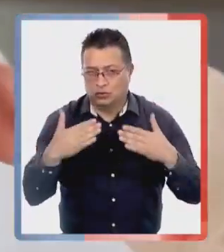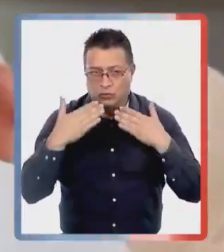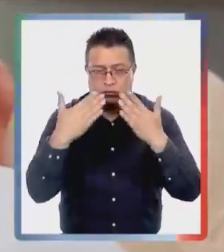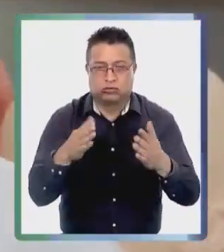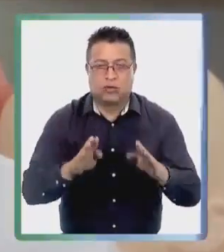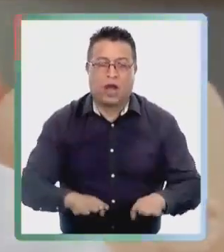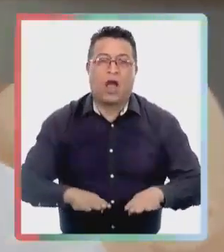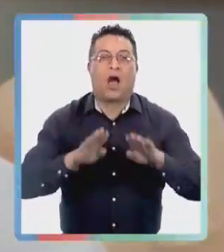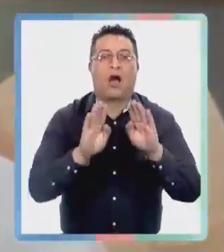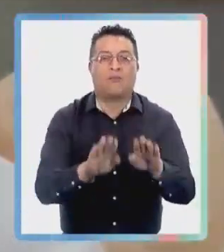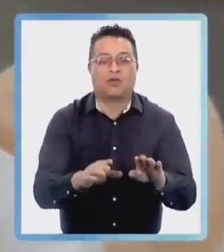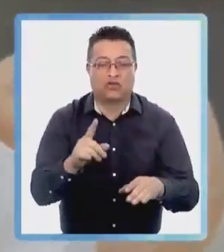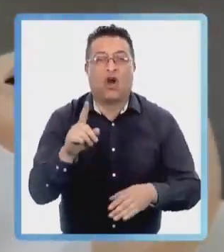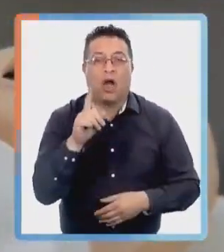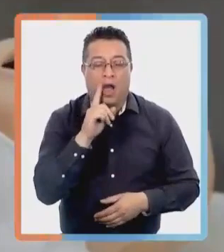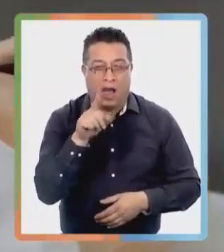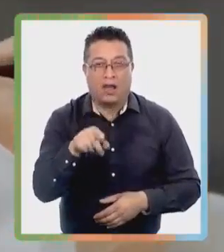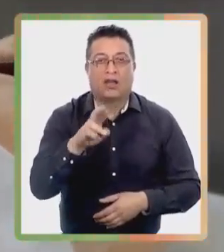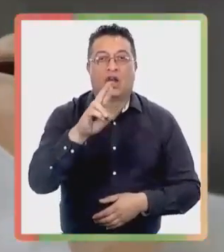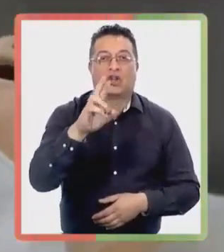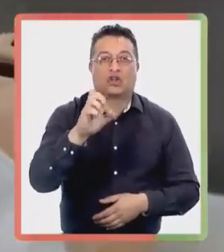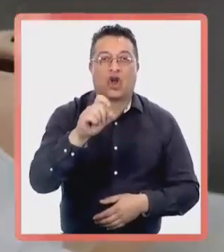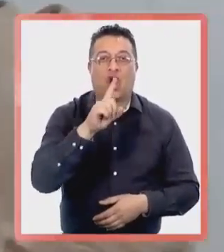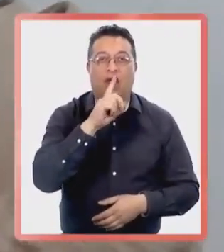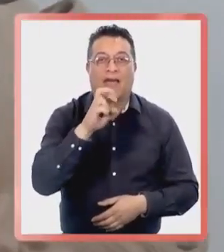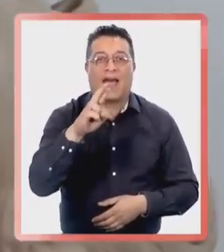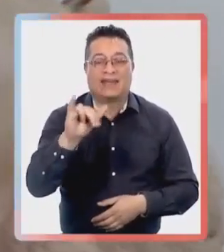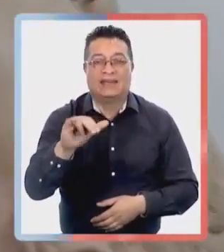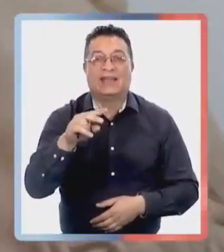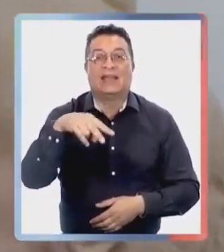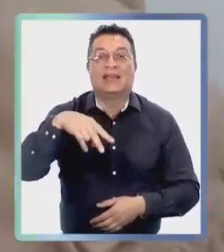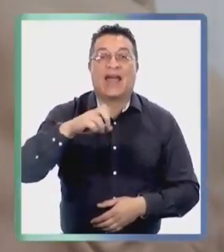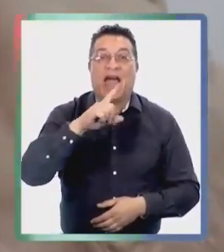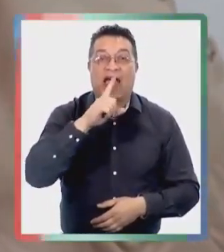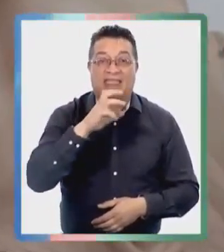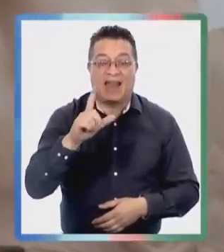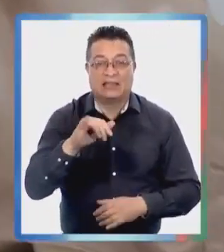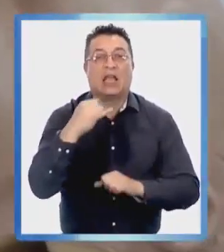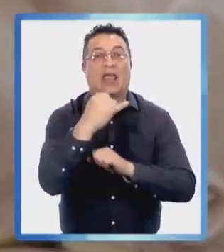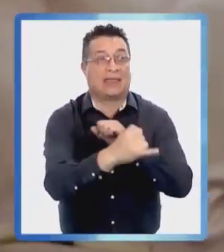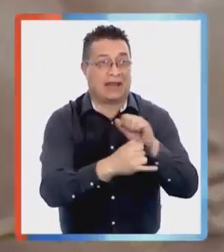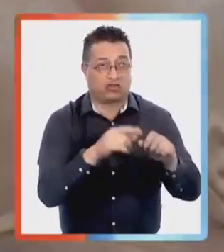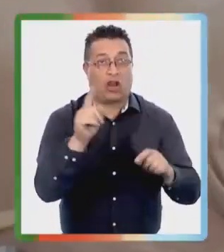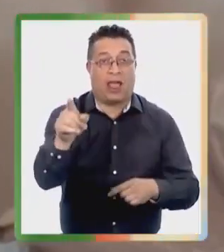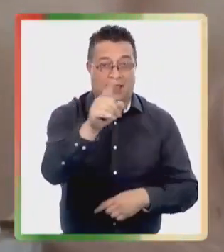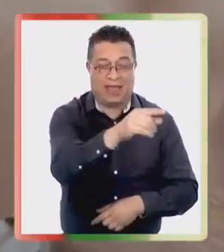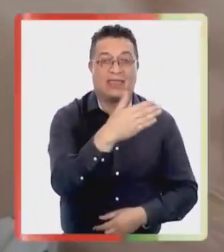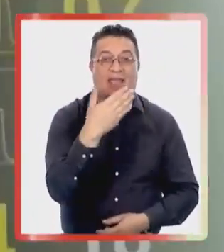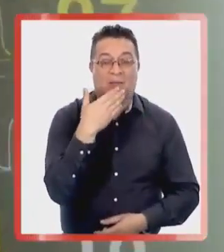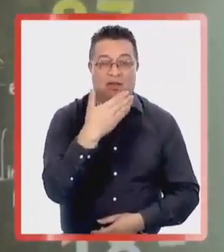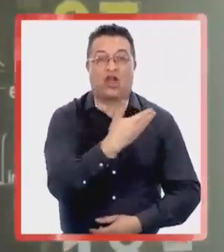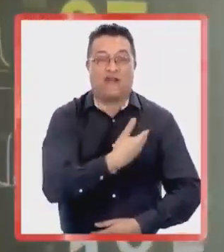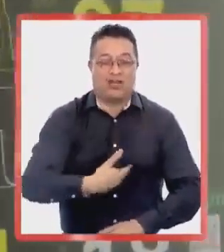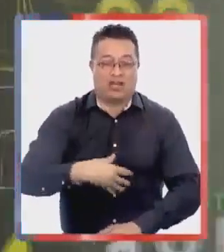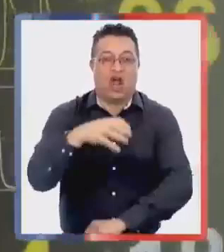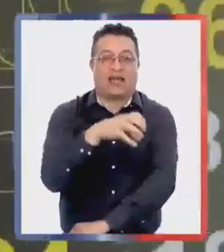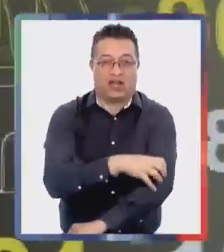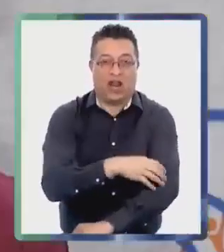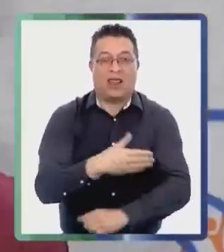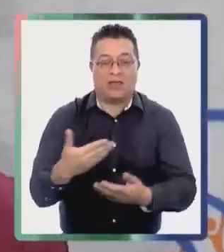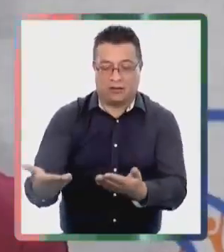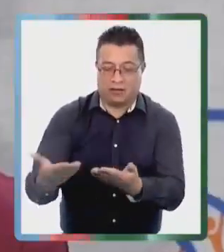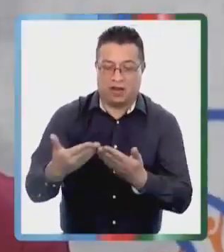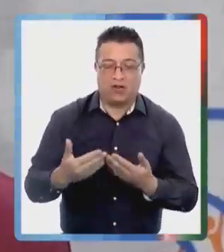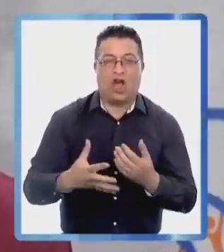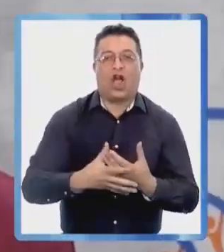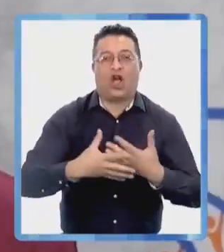infinitamente el aporte que realizó Rotary de Puerto Natales y Rotary Internacional, así como el gobierno regional.